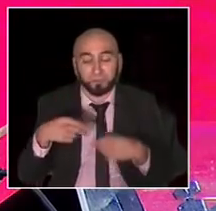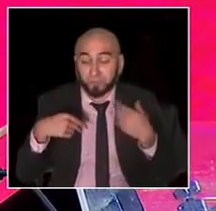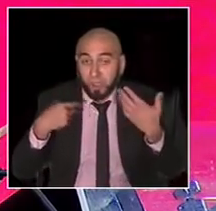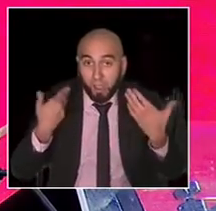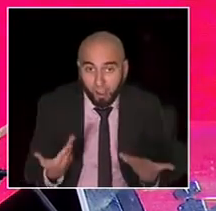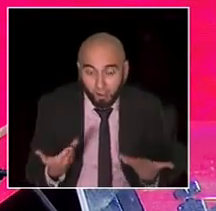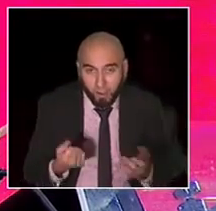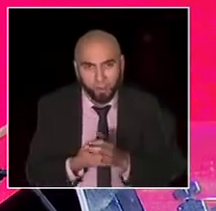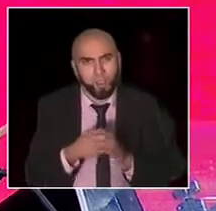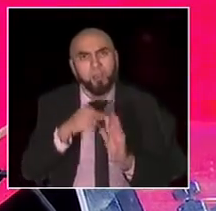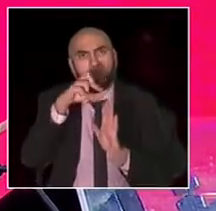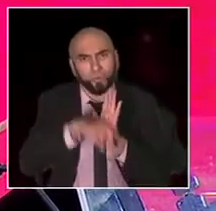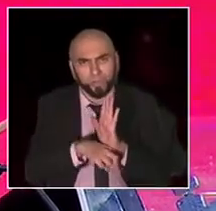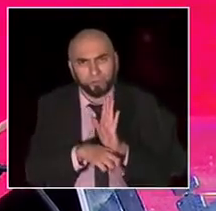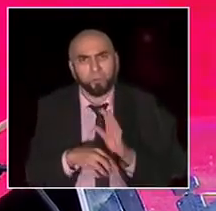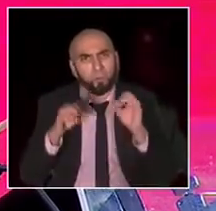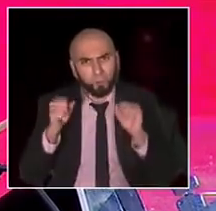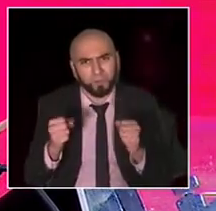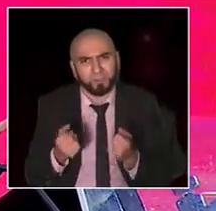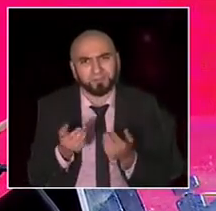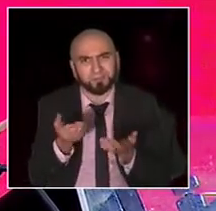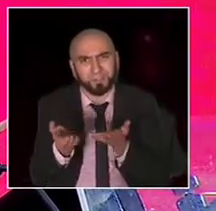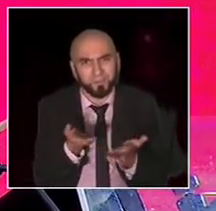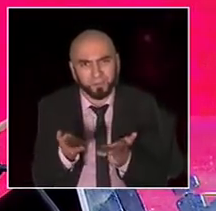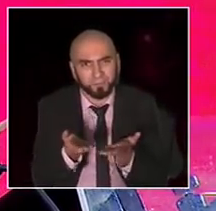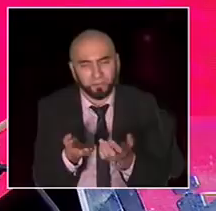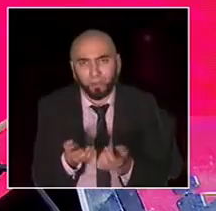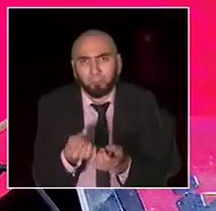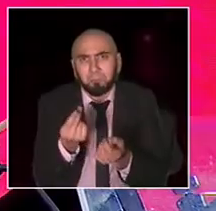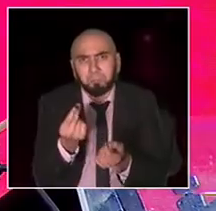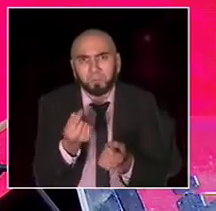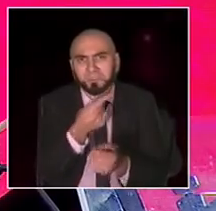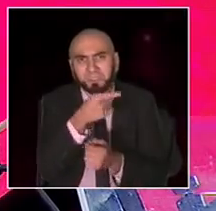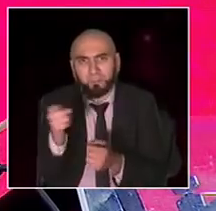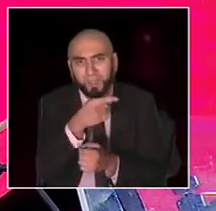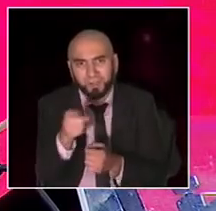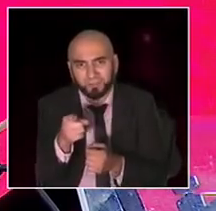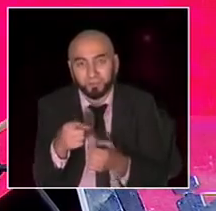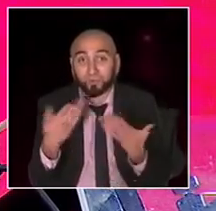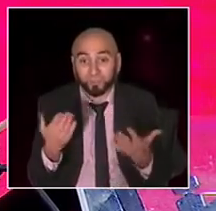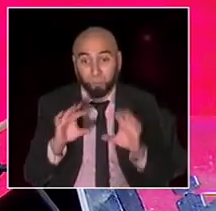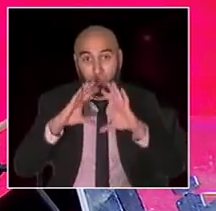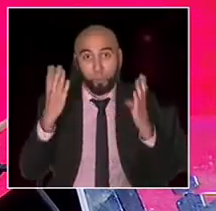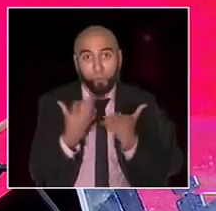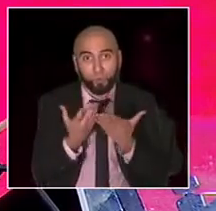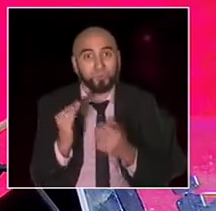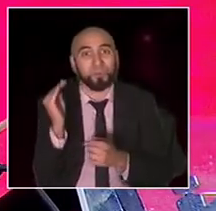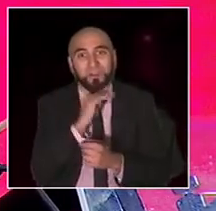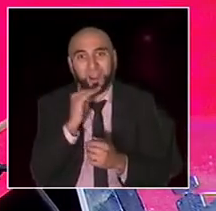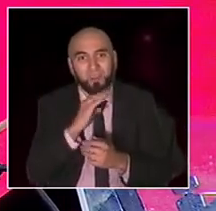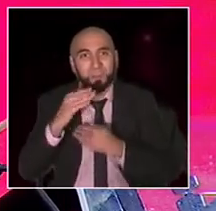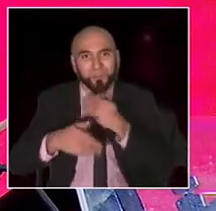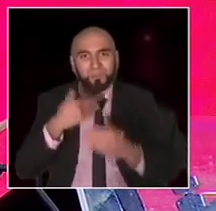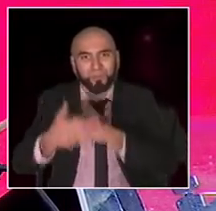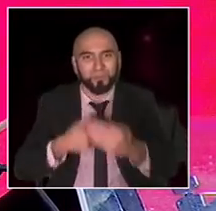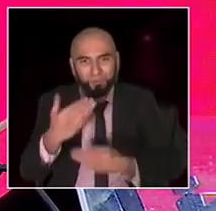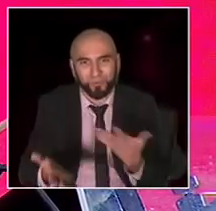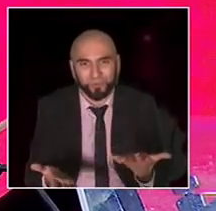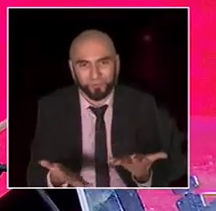y al servicio, a veces ocurren o tardan semanas. Es un mundo que se va acelerando en forma